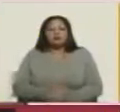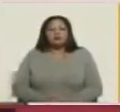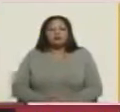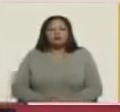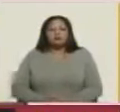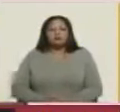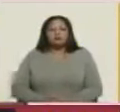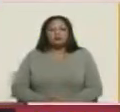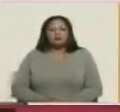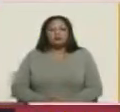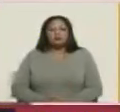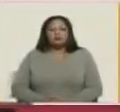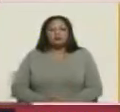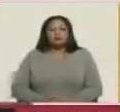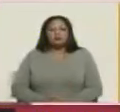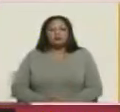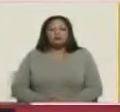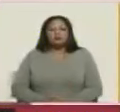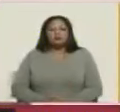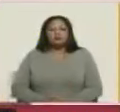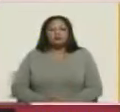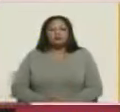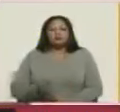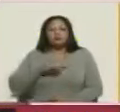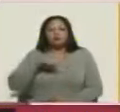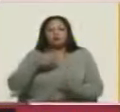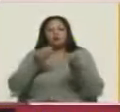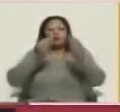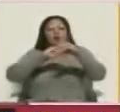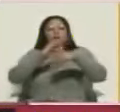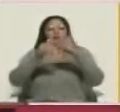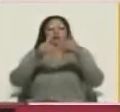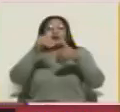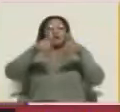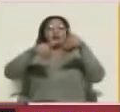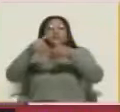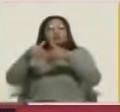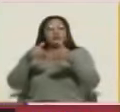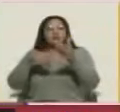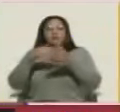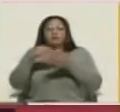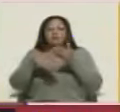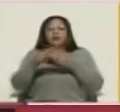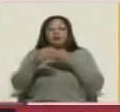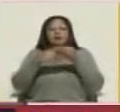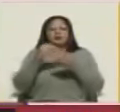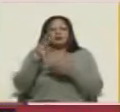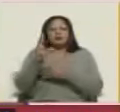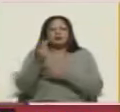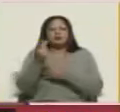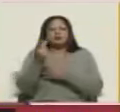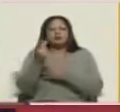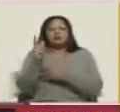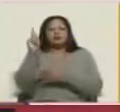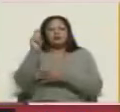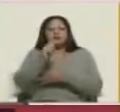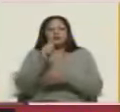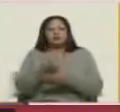y en el acuerdo se hablaba que las elecciones iban a ser en el segundo